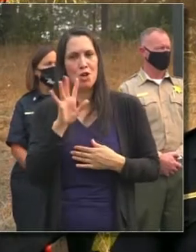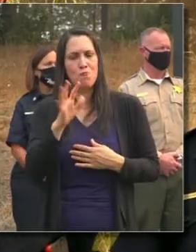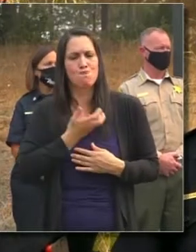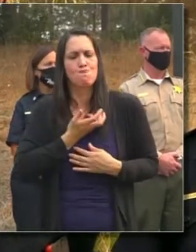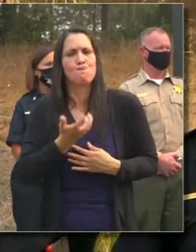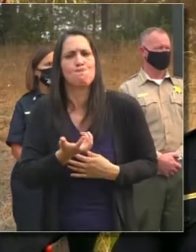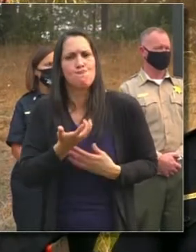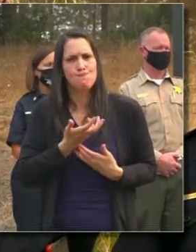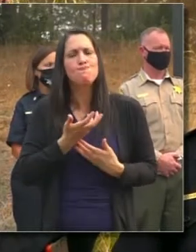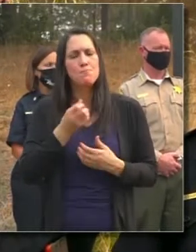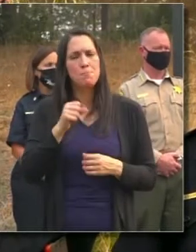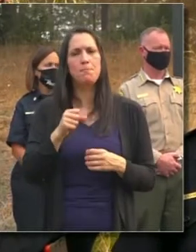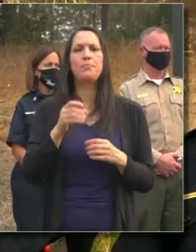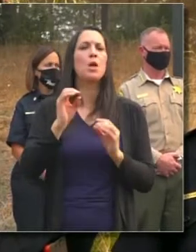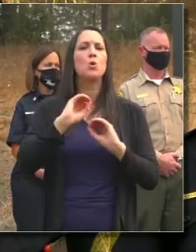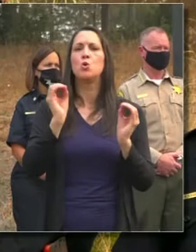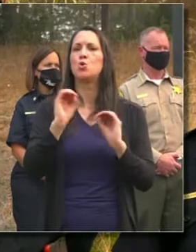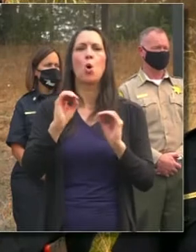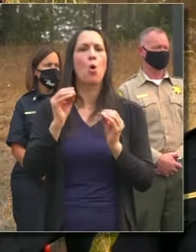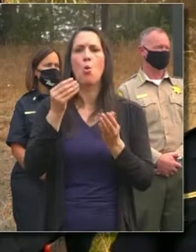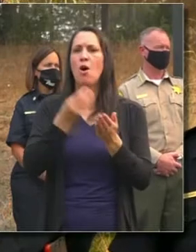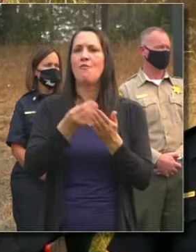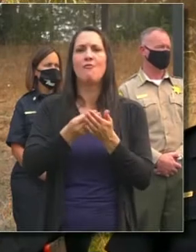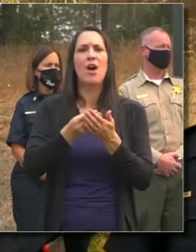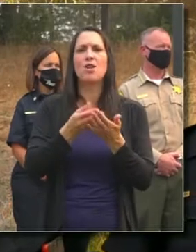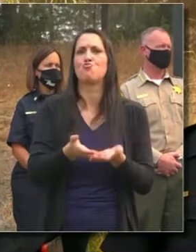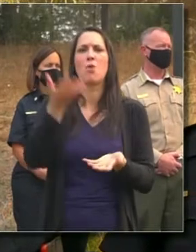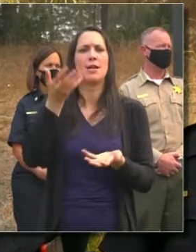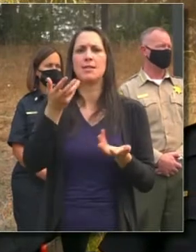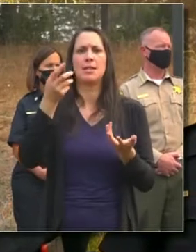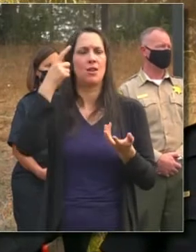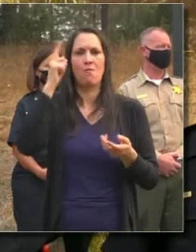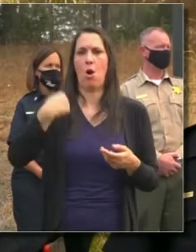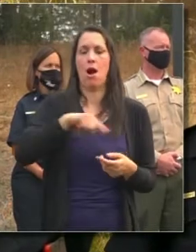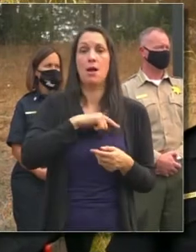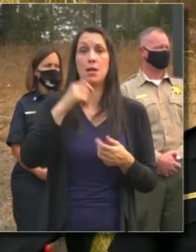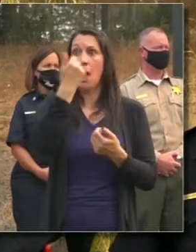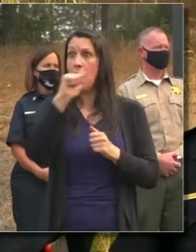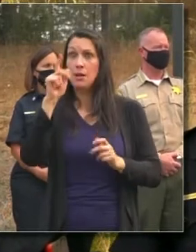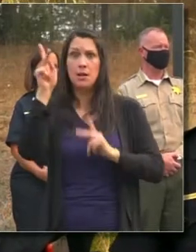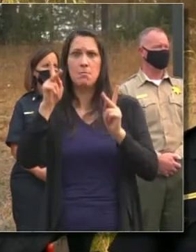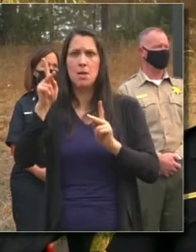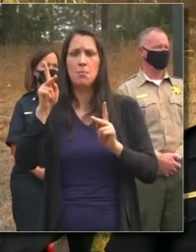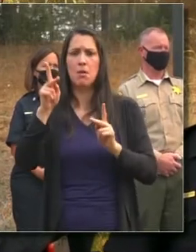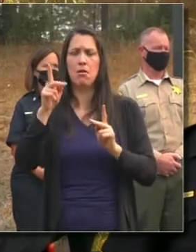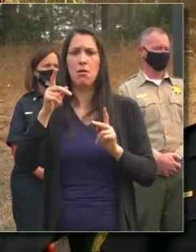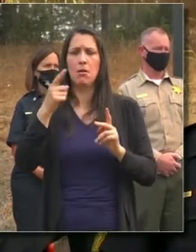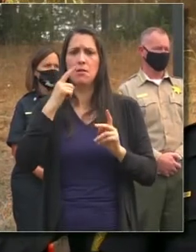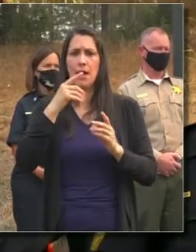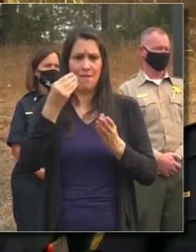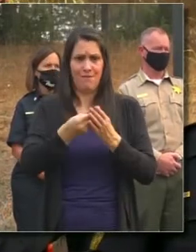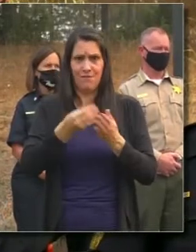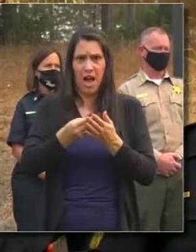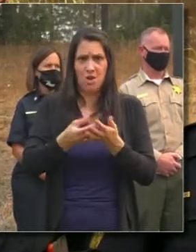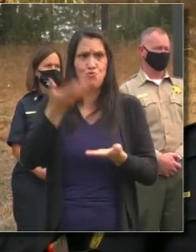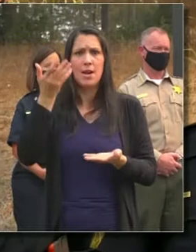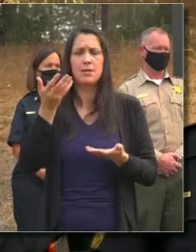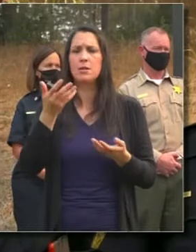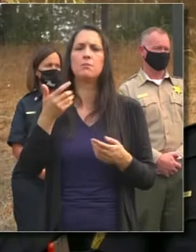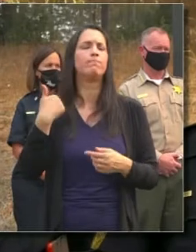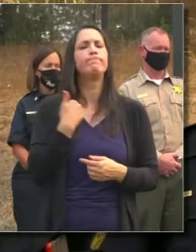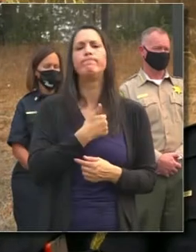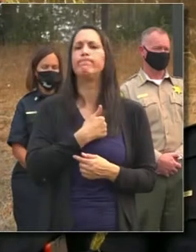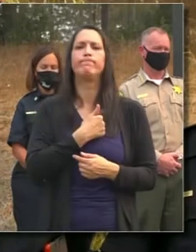queremos reconocer que no hay donación ni recaudación de fondos para los bomberos eso no